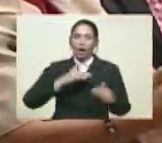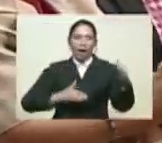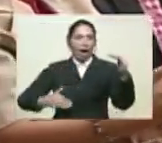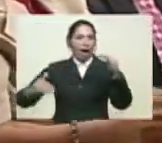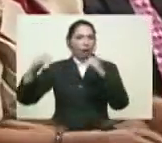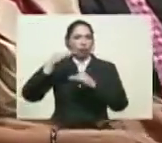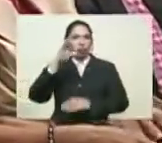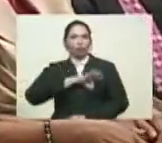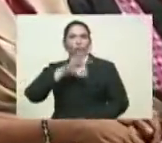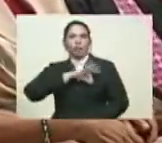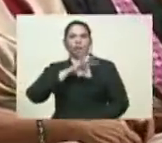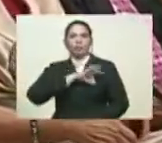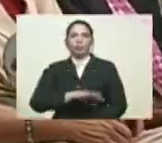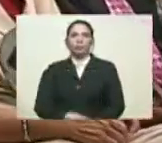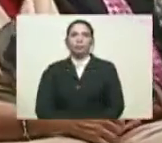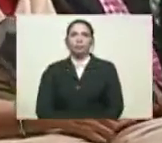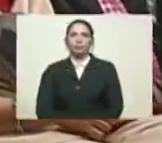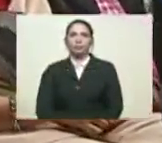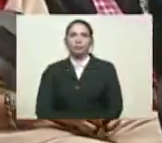socialismo.